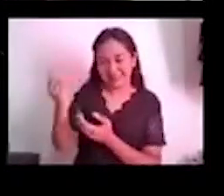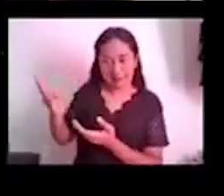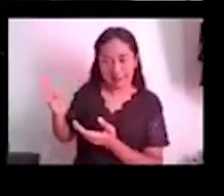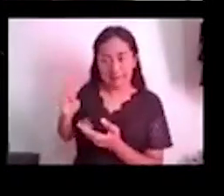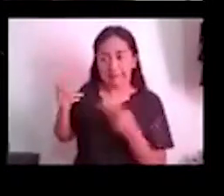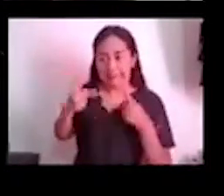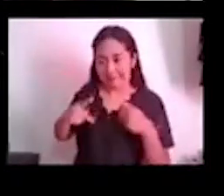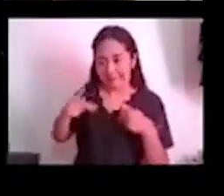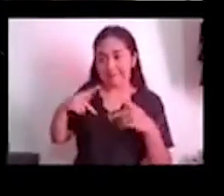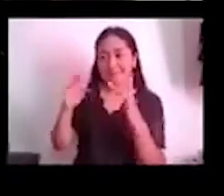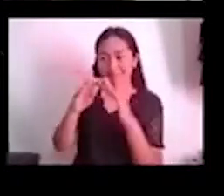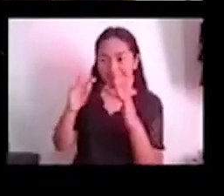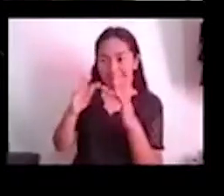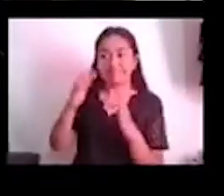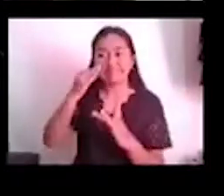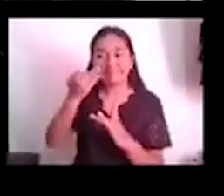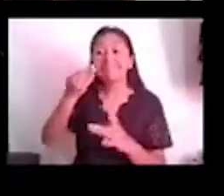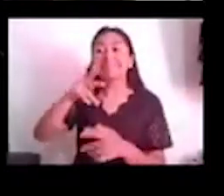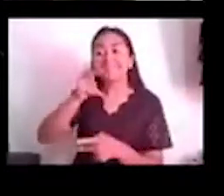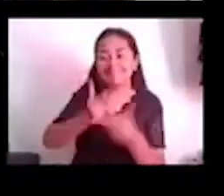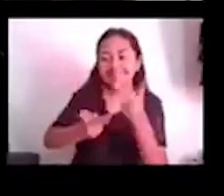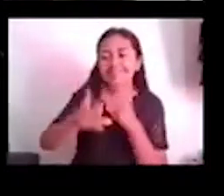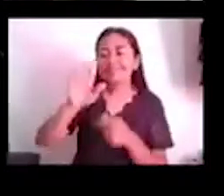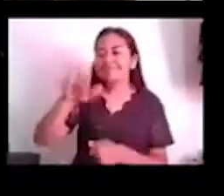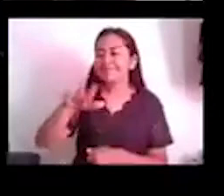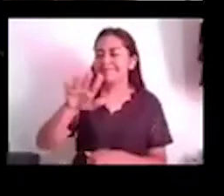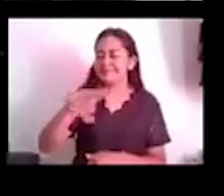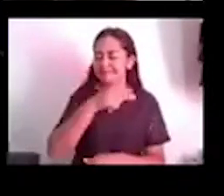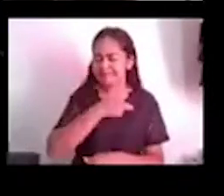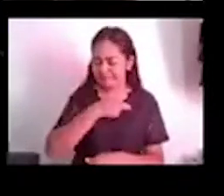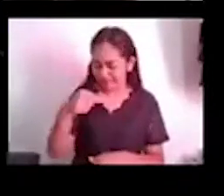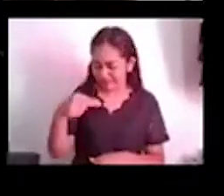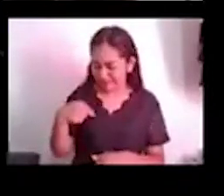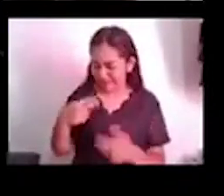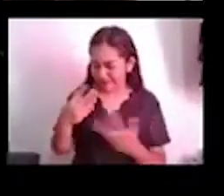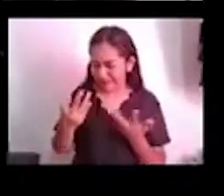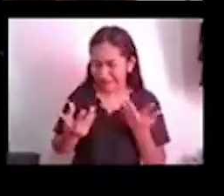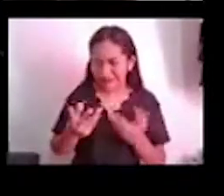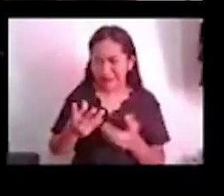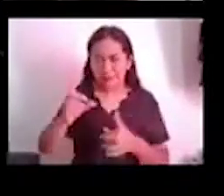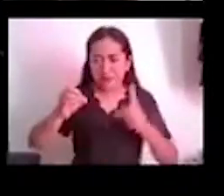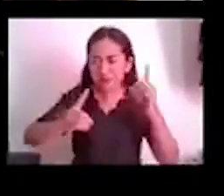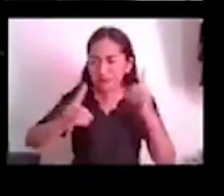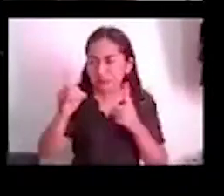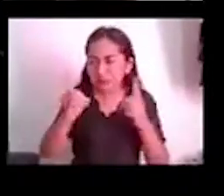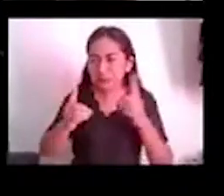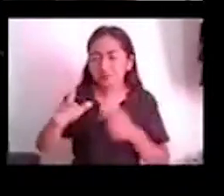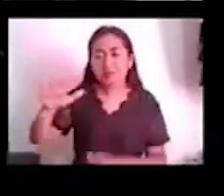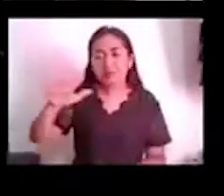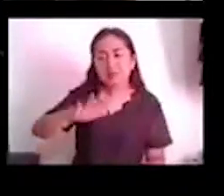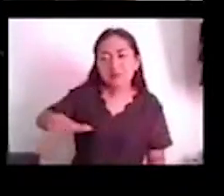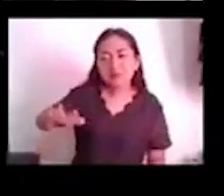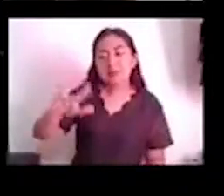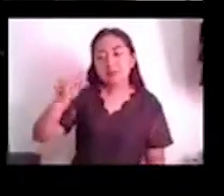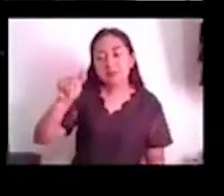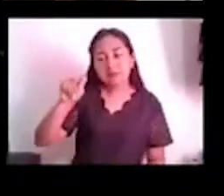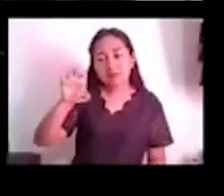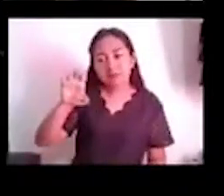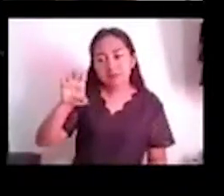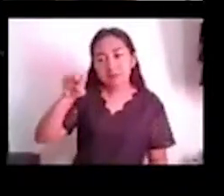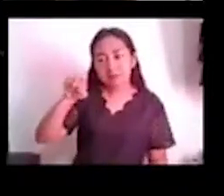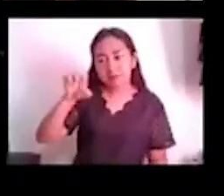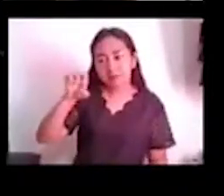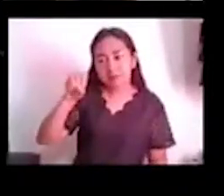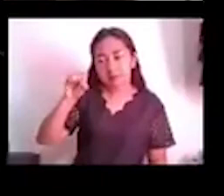Entonces, quisiéramos entender qué relación étnica hay entre los tenochcas y los tlatelolcas. ¿Ellos comparten el